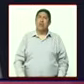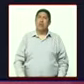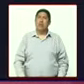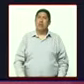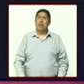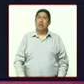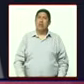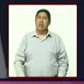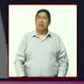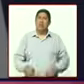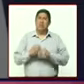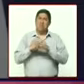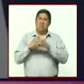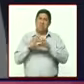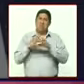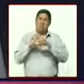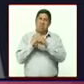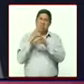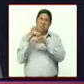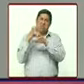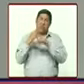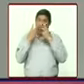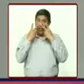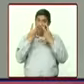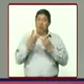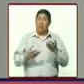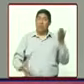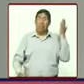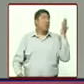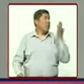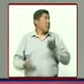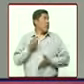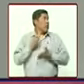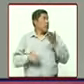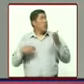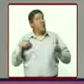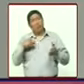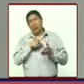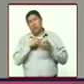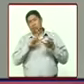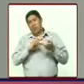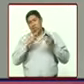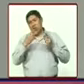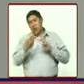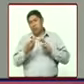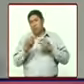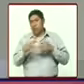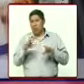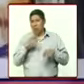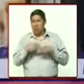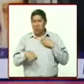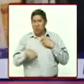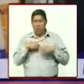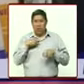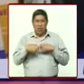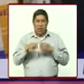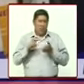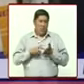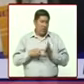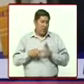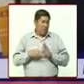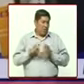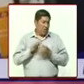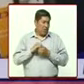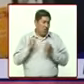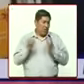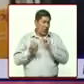Son venas muy dilatadas y están produciendo ya, como han visto, lo que nosotros llamamos cambios tróficos. Es decir, cambios